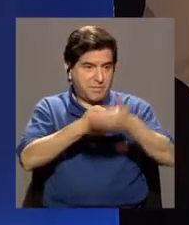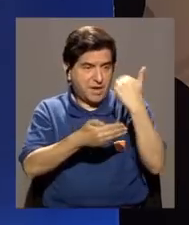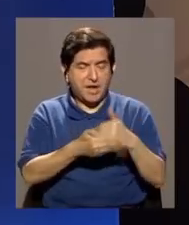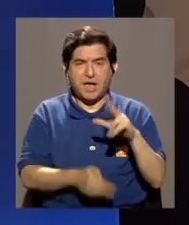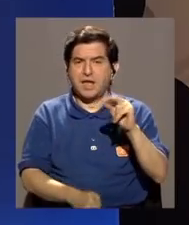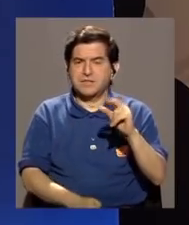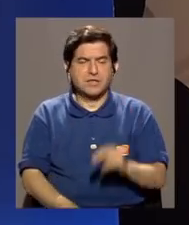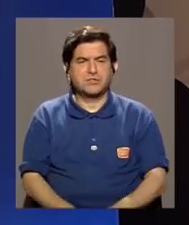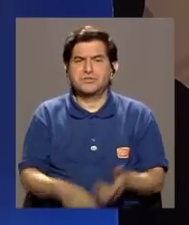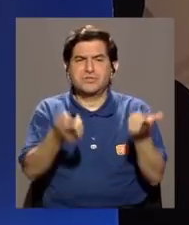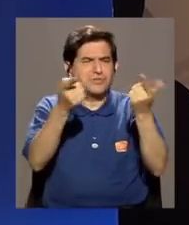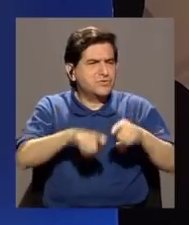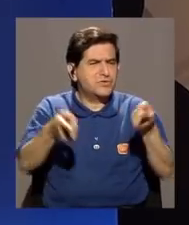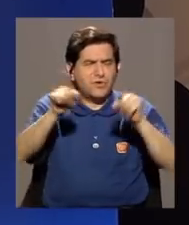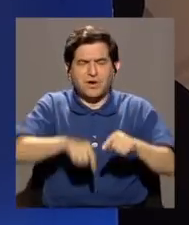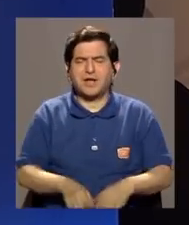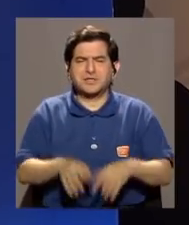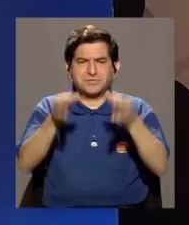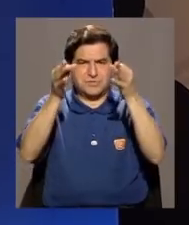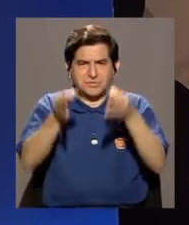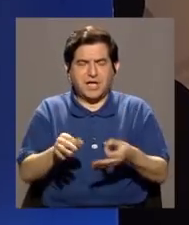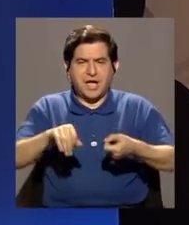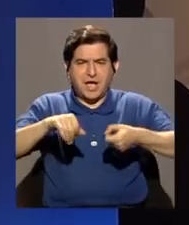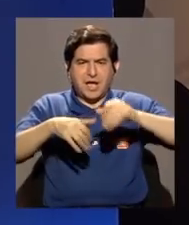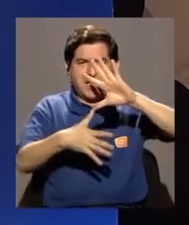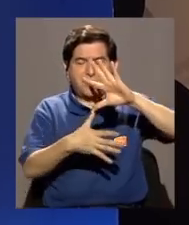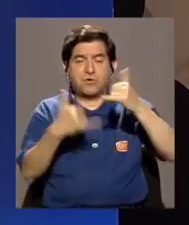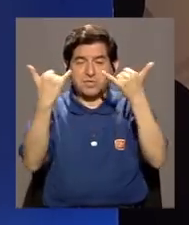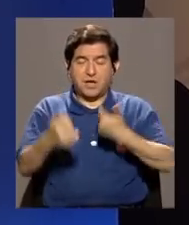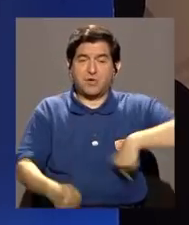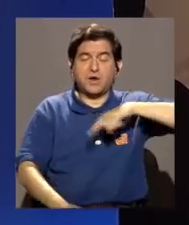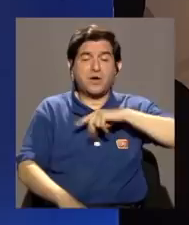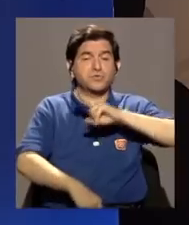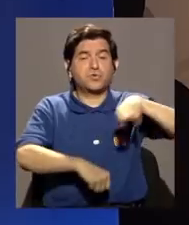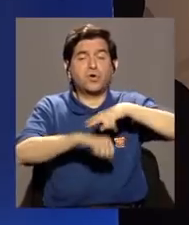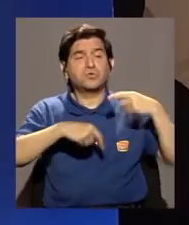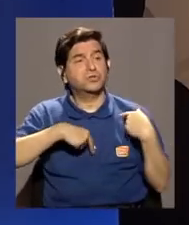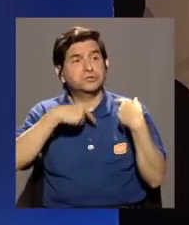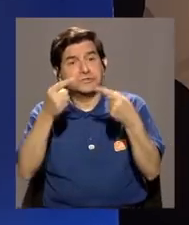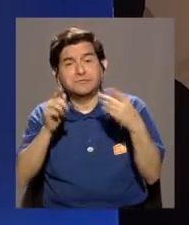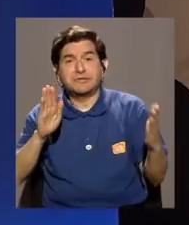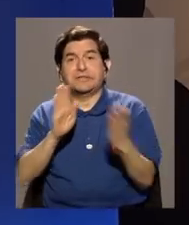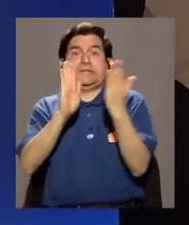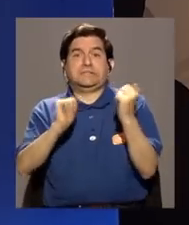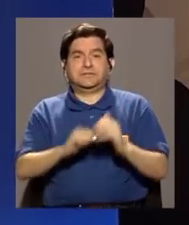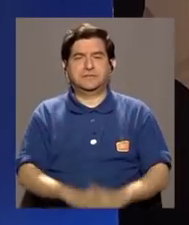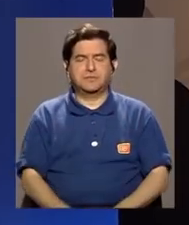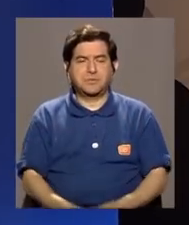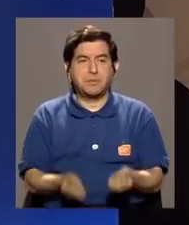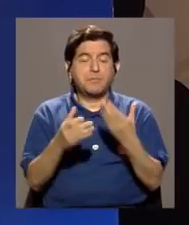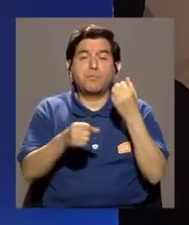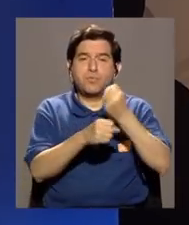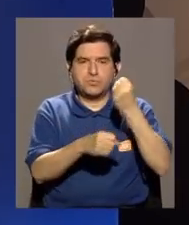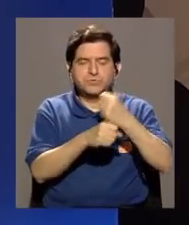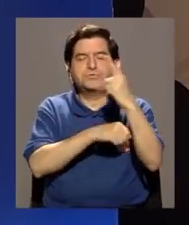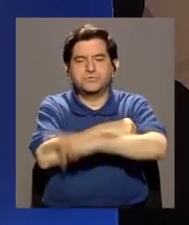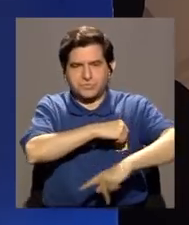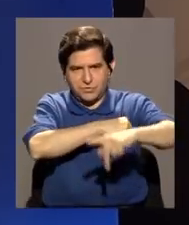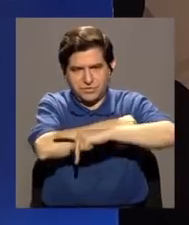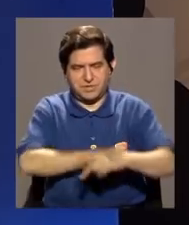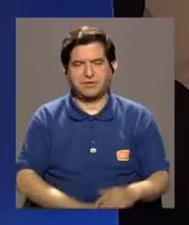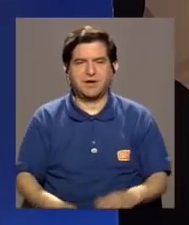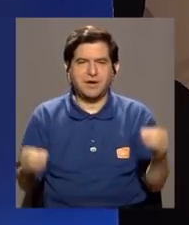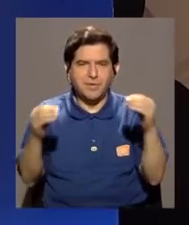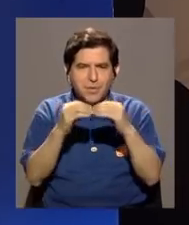que antes no llegaban tantos casos a la corte interamericana y ahora somos clientes regulares así que muchas cosas que hacer por este país